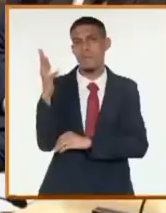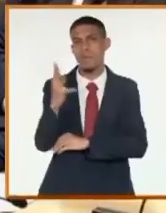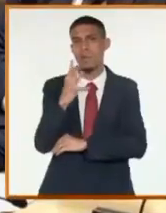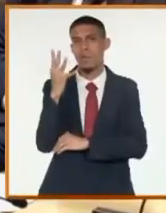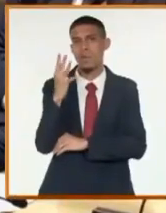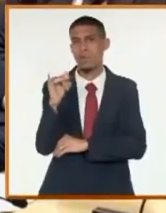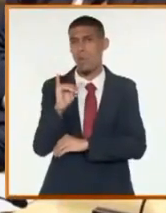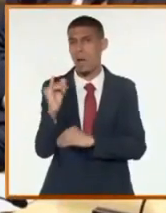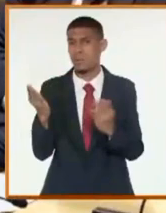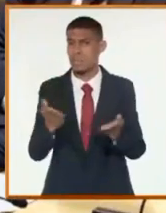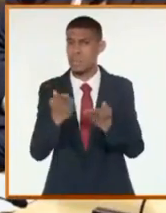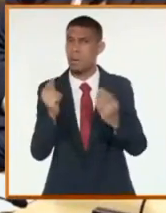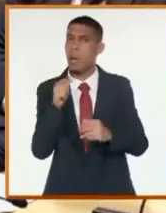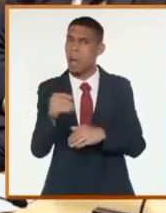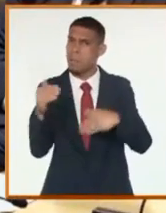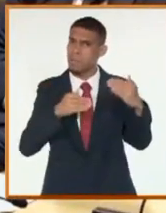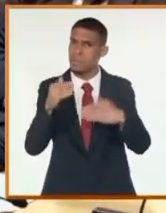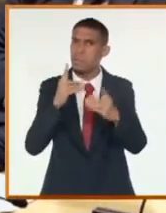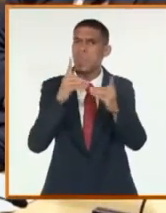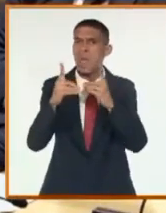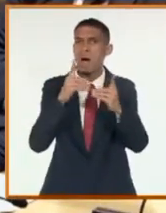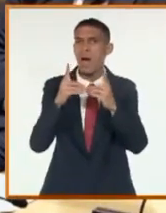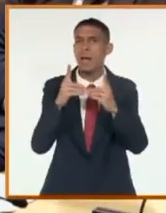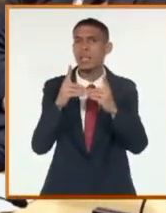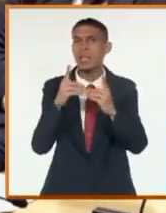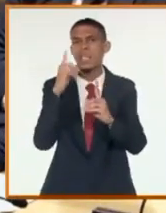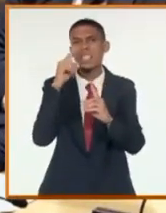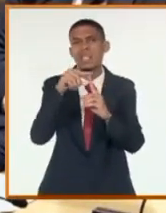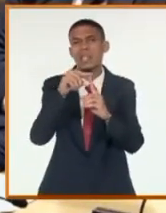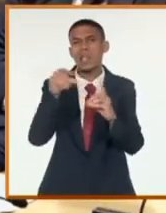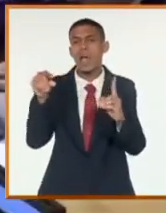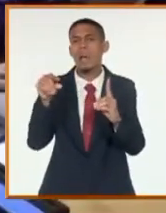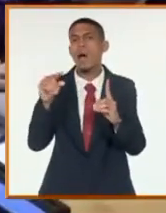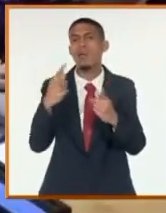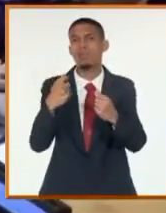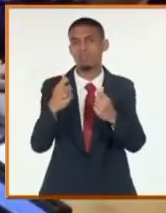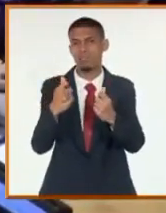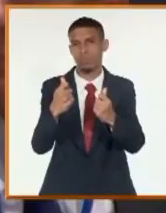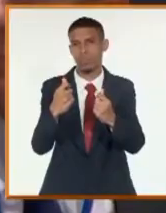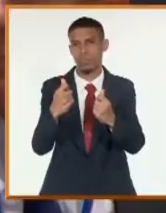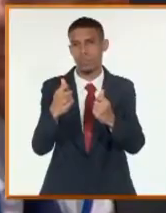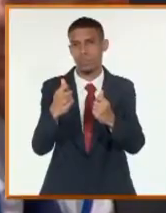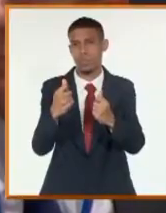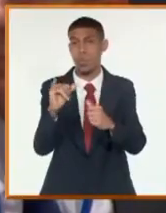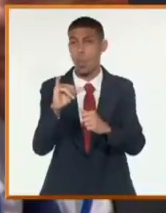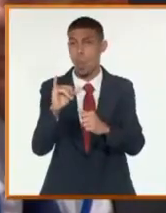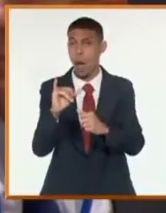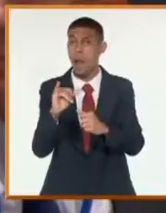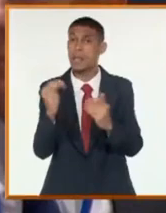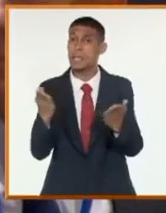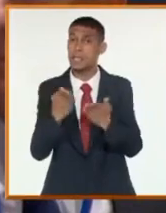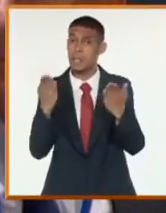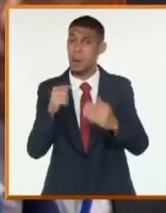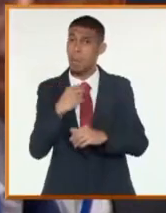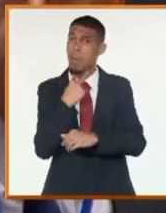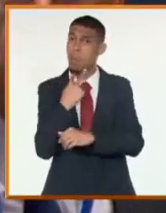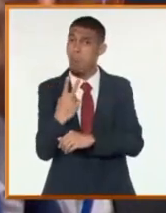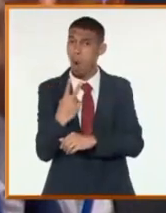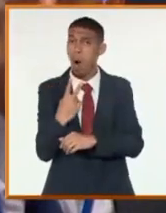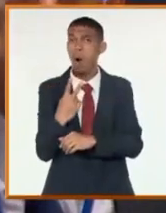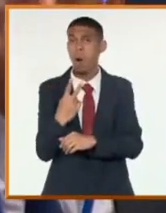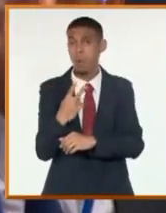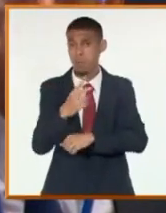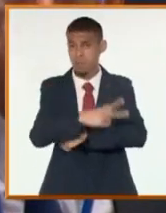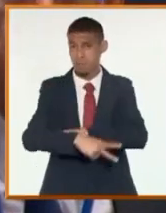participamos en un debate sobre financiamiento al desarrollo y ahí también llevamos la voz del sur,